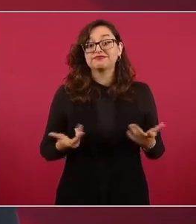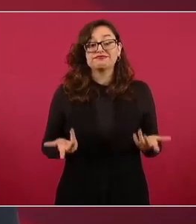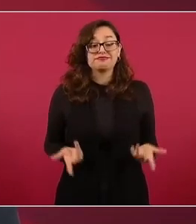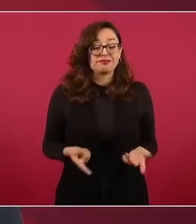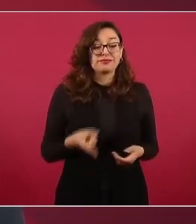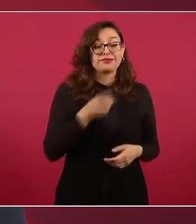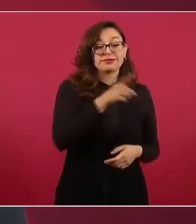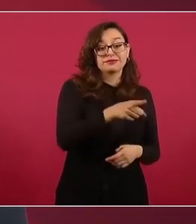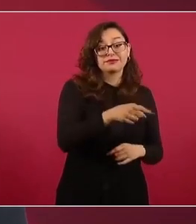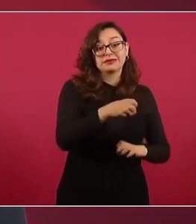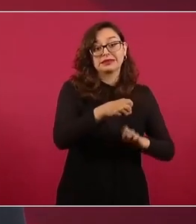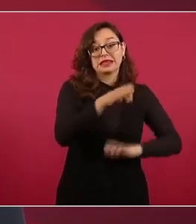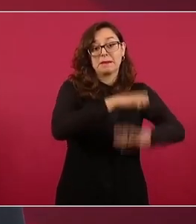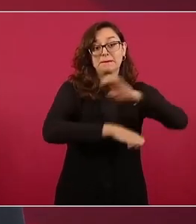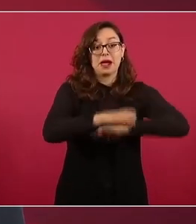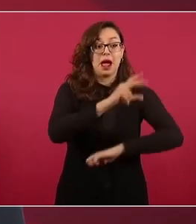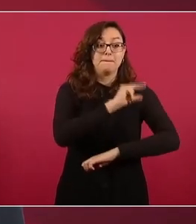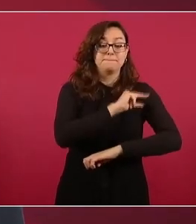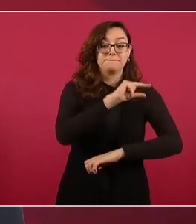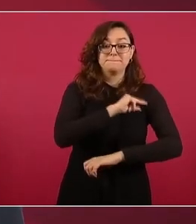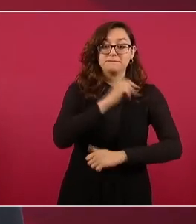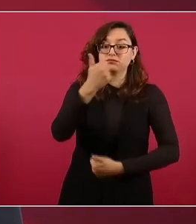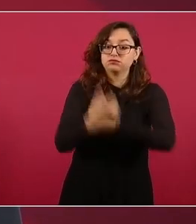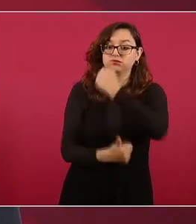competencia desleal,